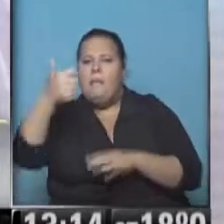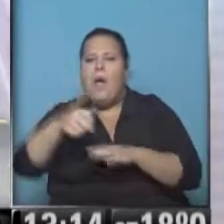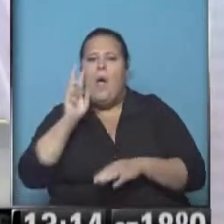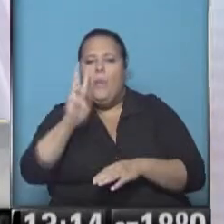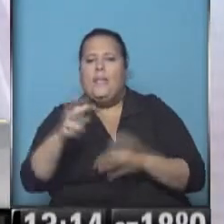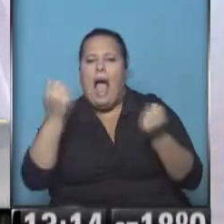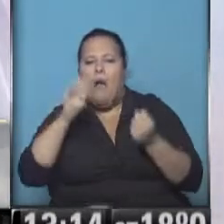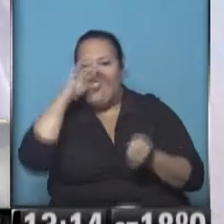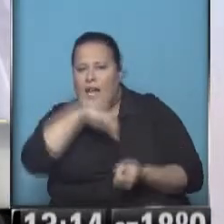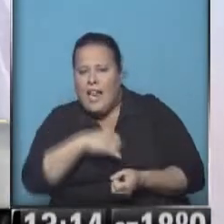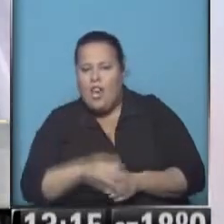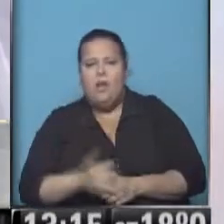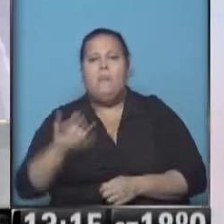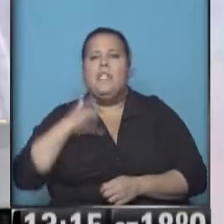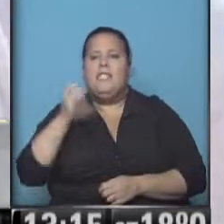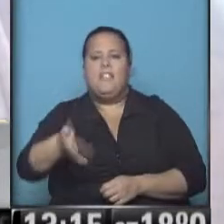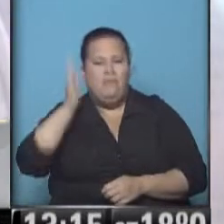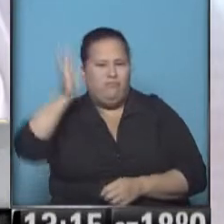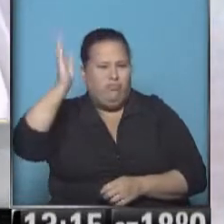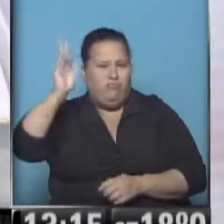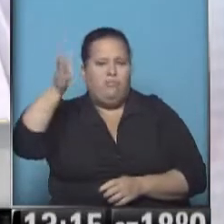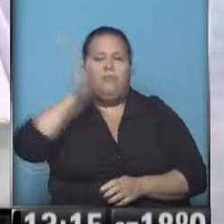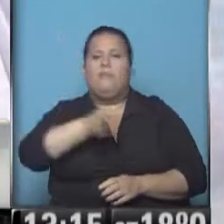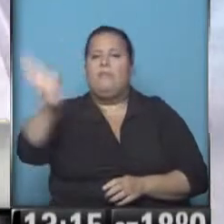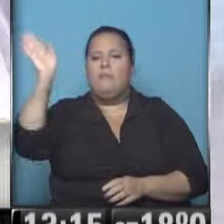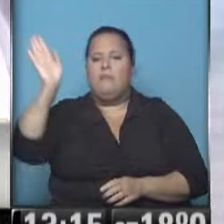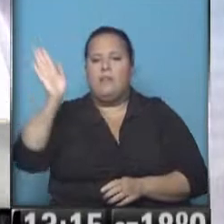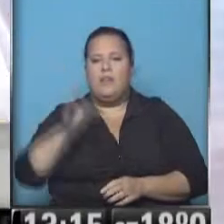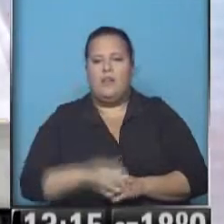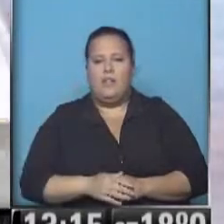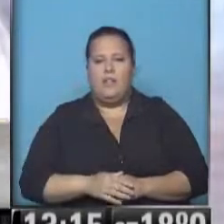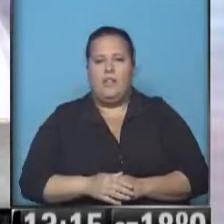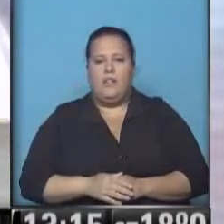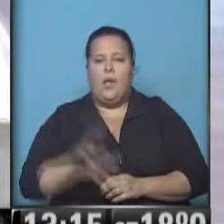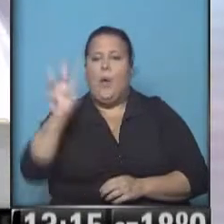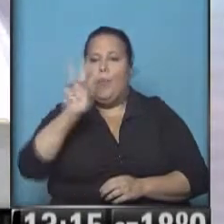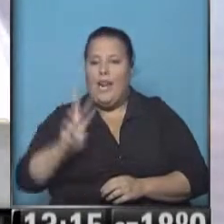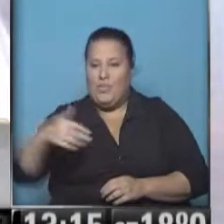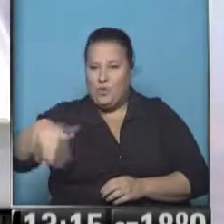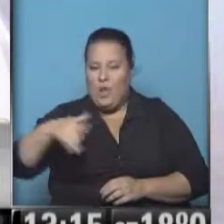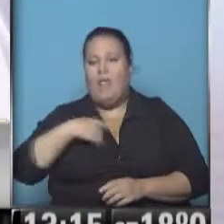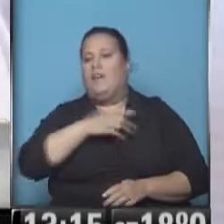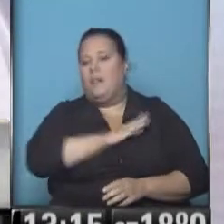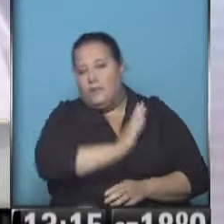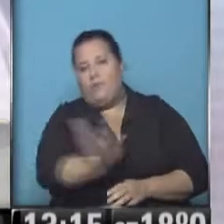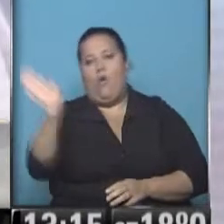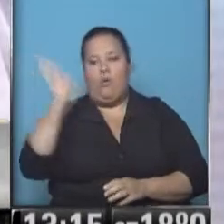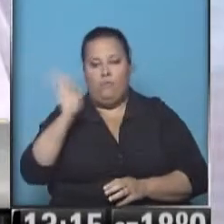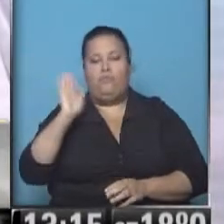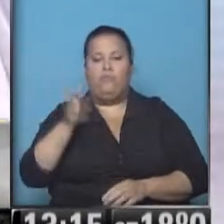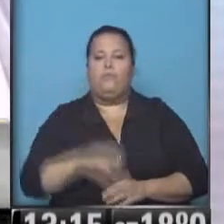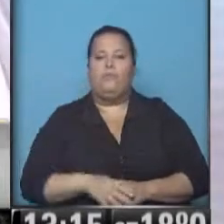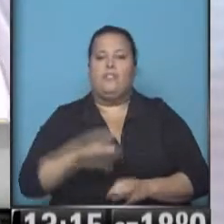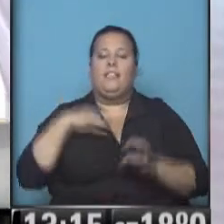digo, si vio a un auto negro, me dice, sí, si iba a los Chapazos para el lado de Venezuela, entonces me voy para allá. Entonces